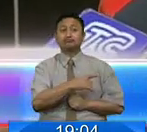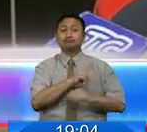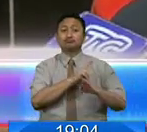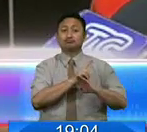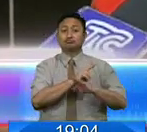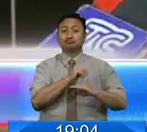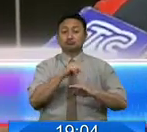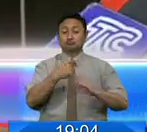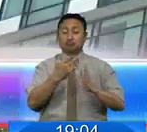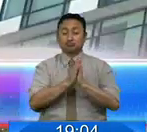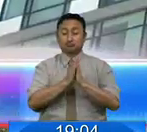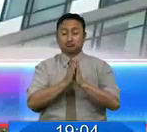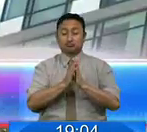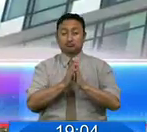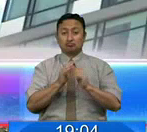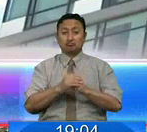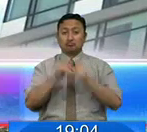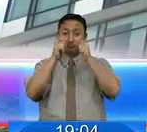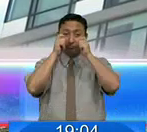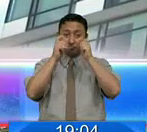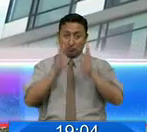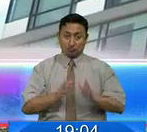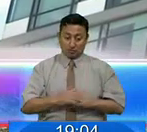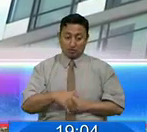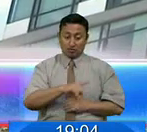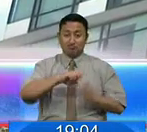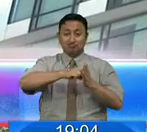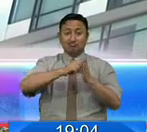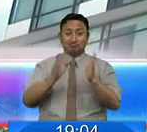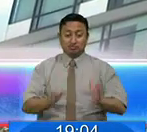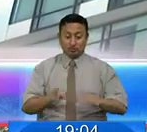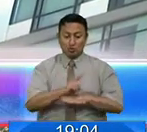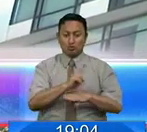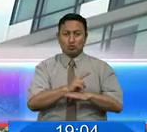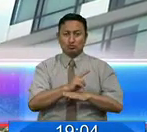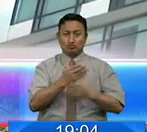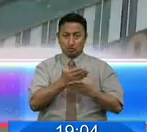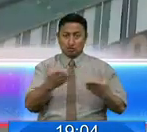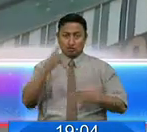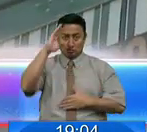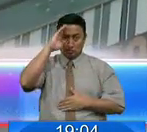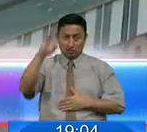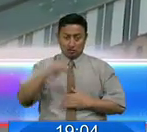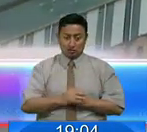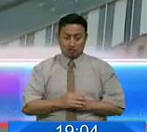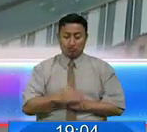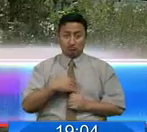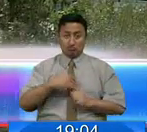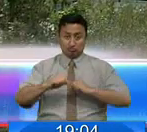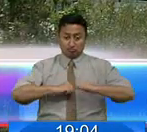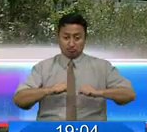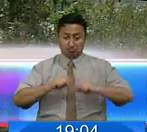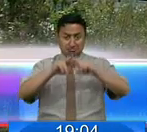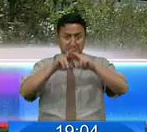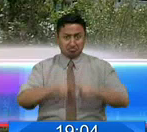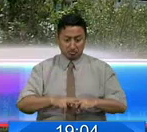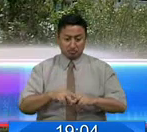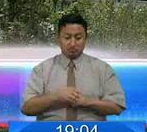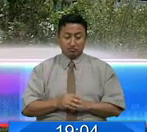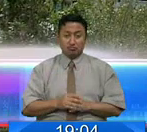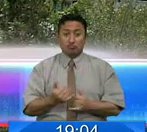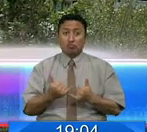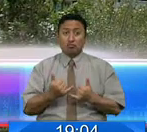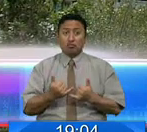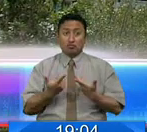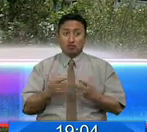solicitó a la contraloría que realizó un examen especial al uso de los recursos de la policía durante su gestión sin que hasta la fecha se